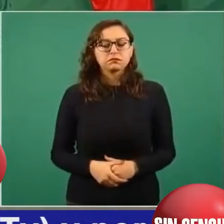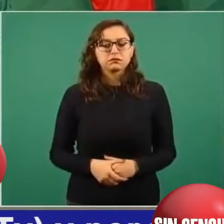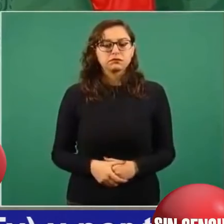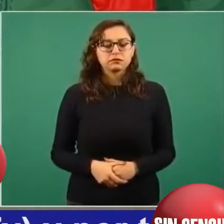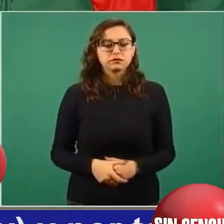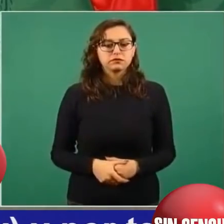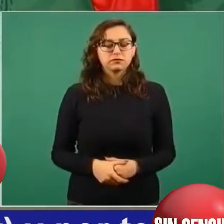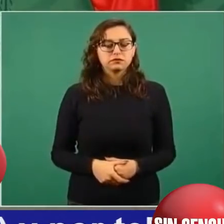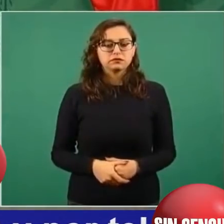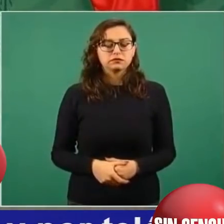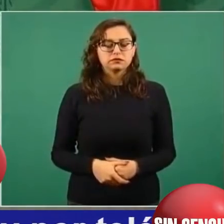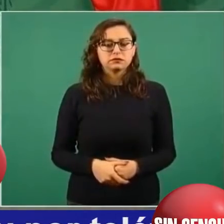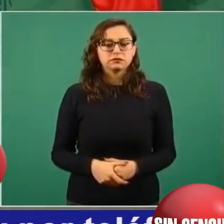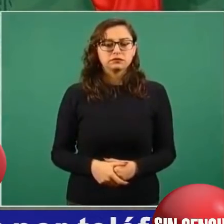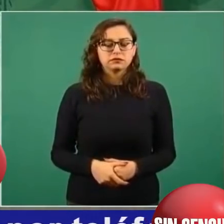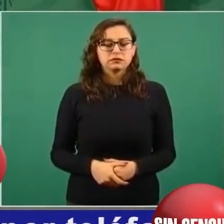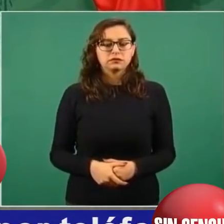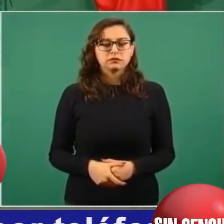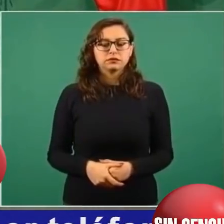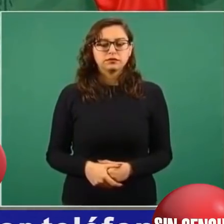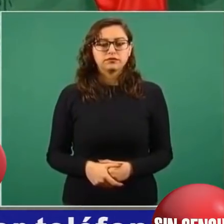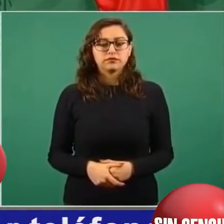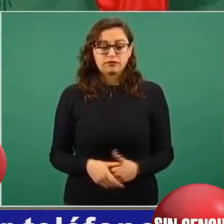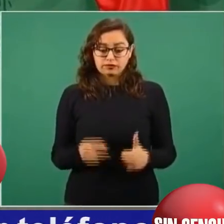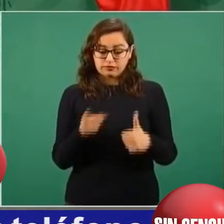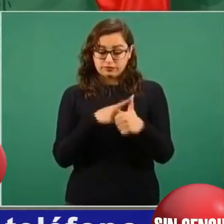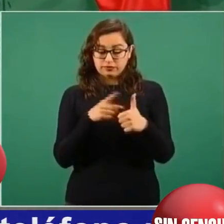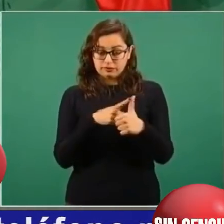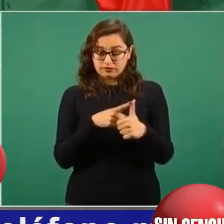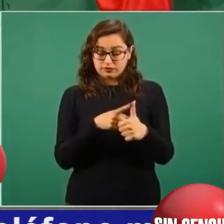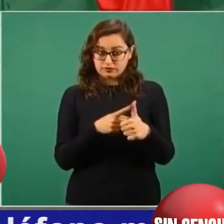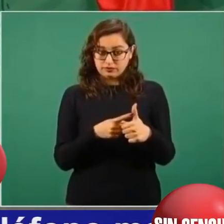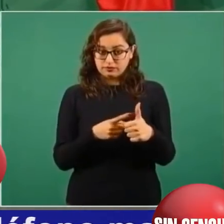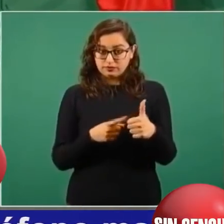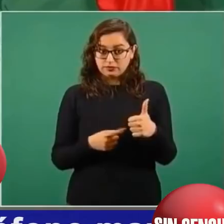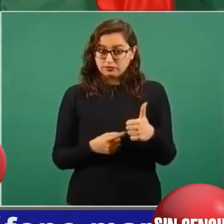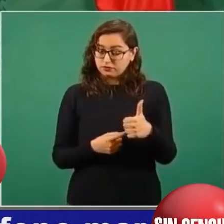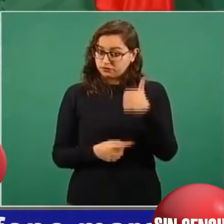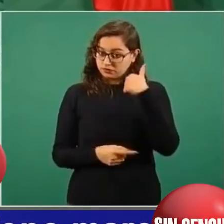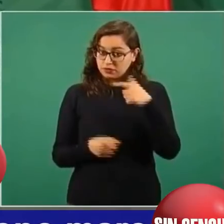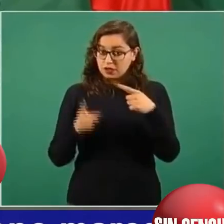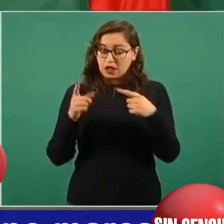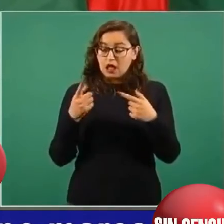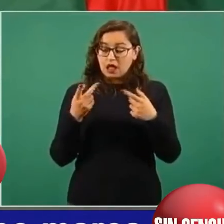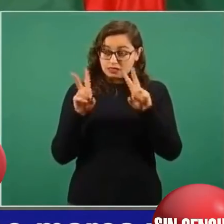Esa es una política, el apoyo